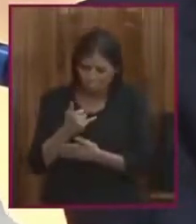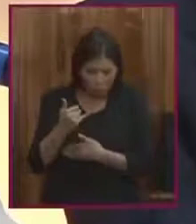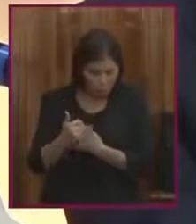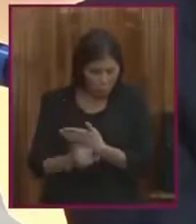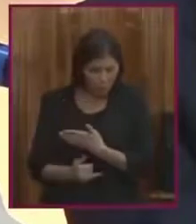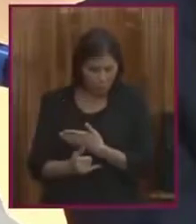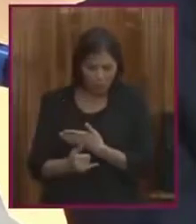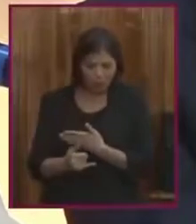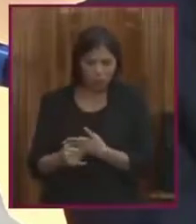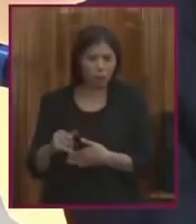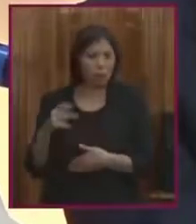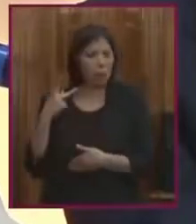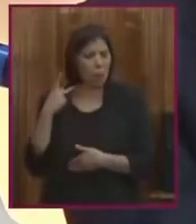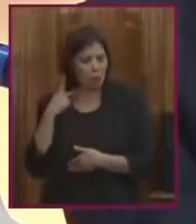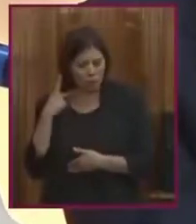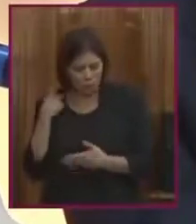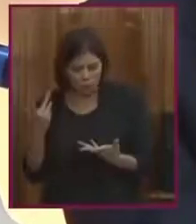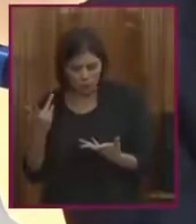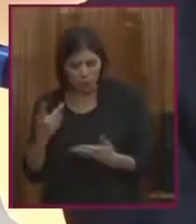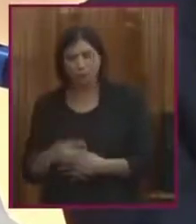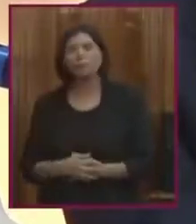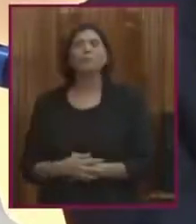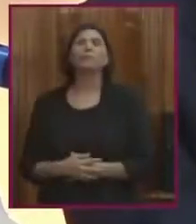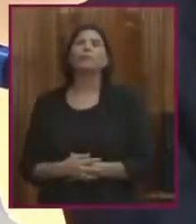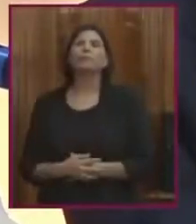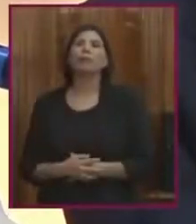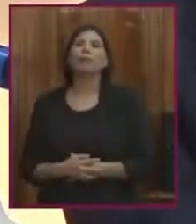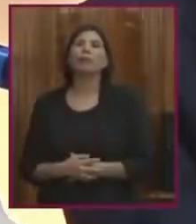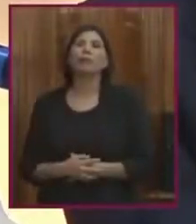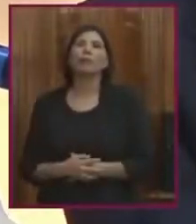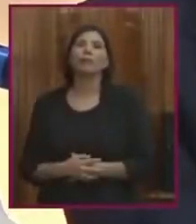político. Educación es